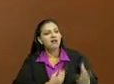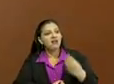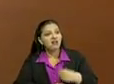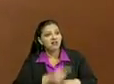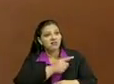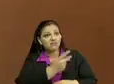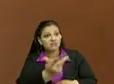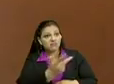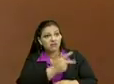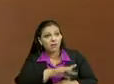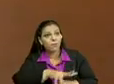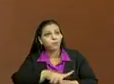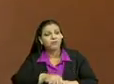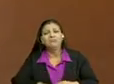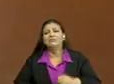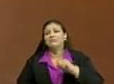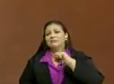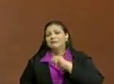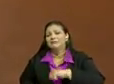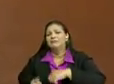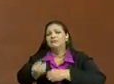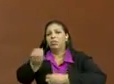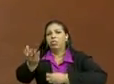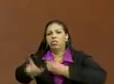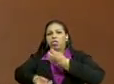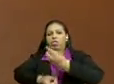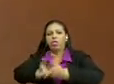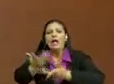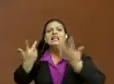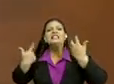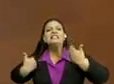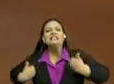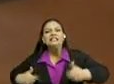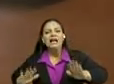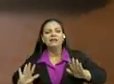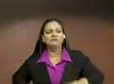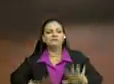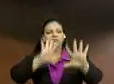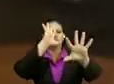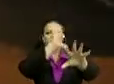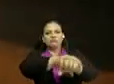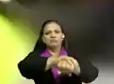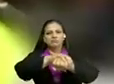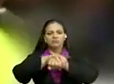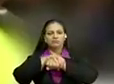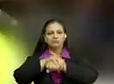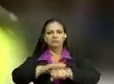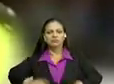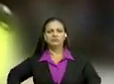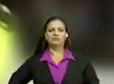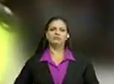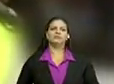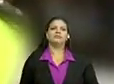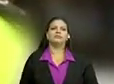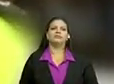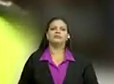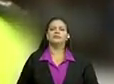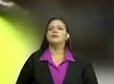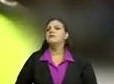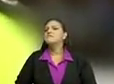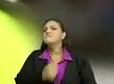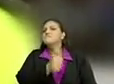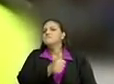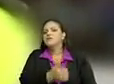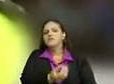confesión, fueron inmediatamente puestos a órdenes de la autoridad competente. Efectivamente, por versiones de menor de